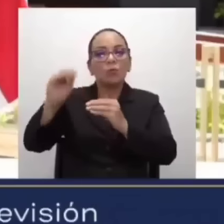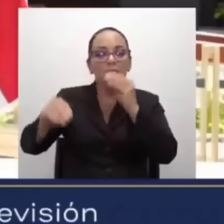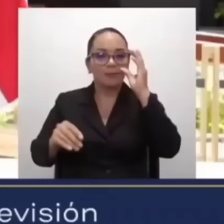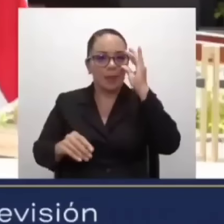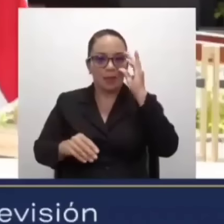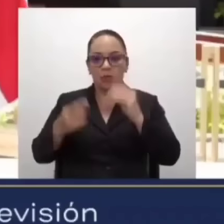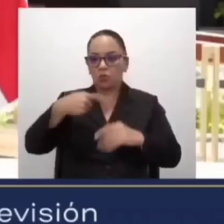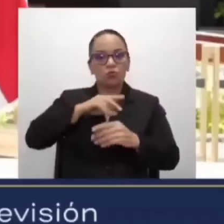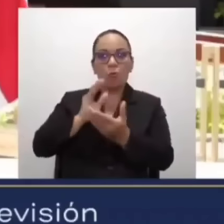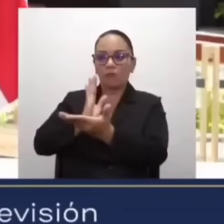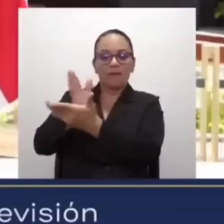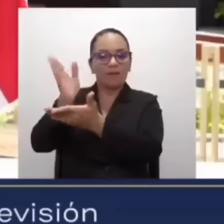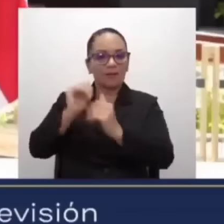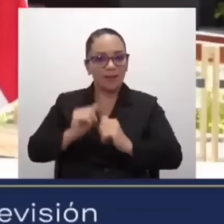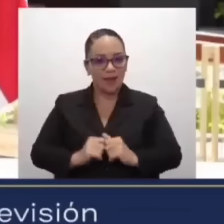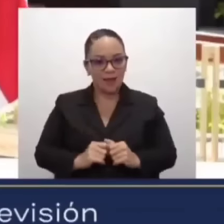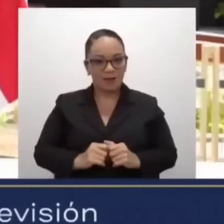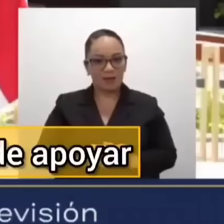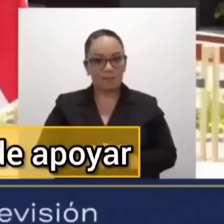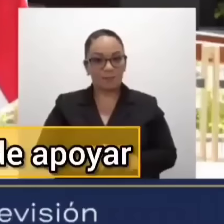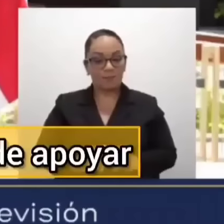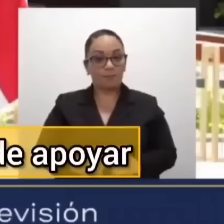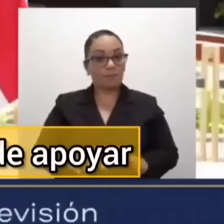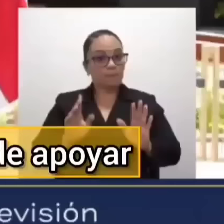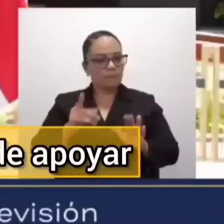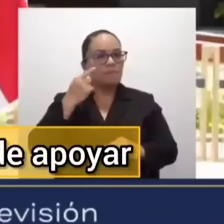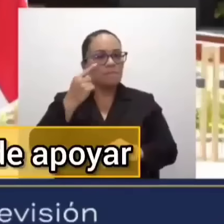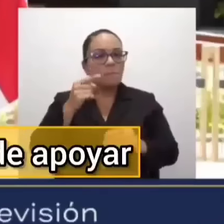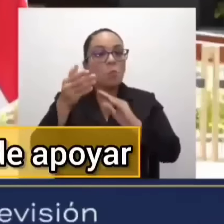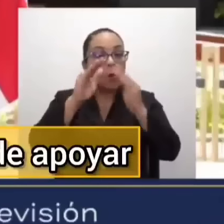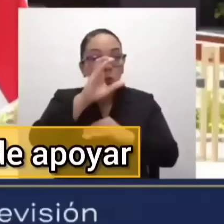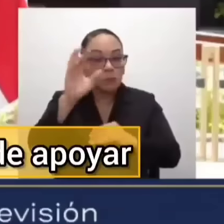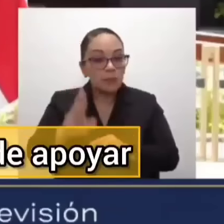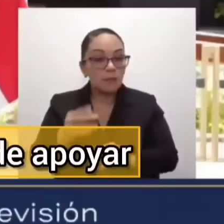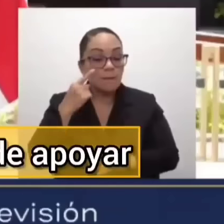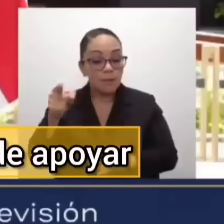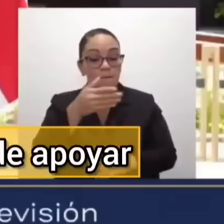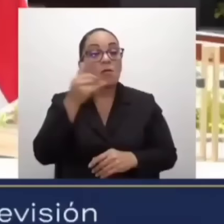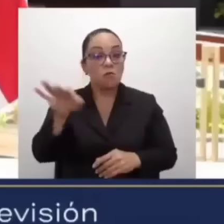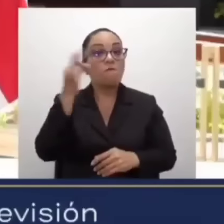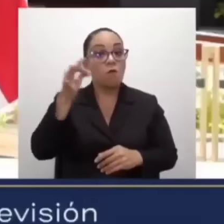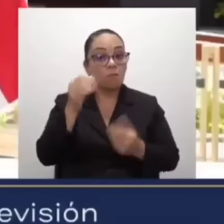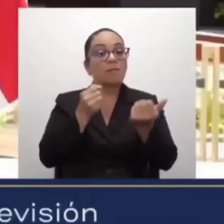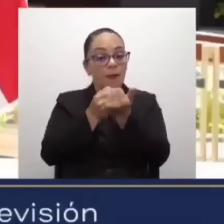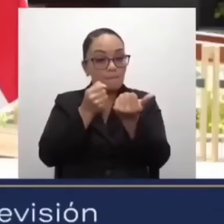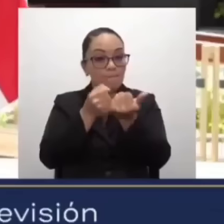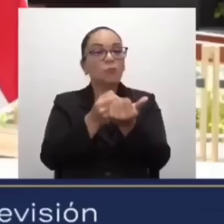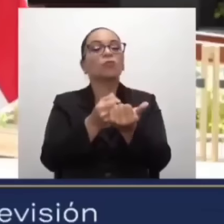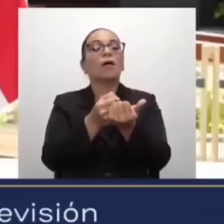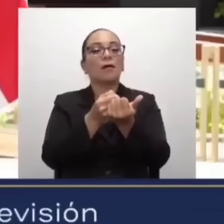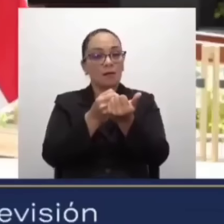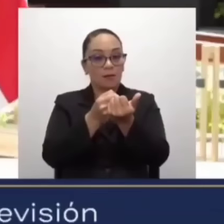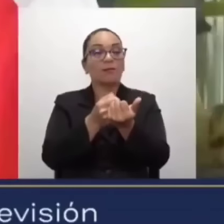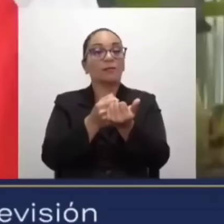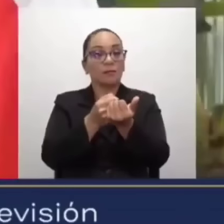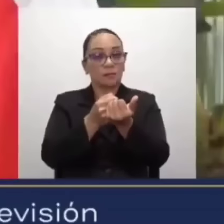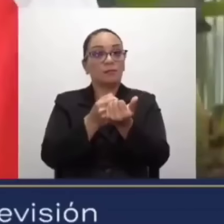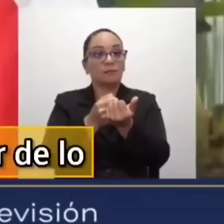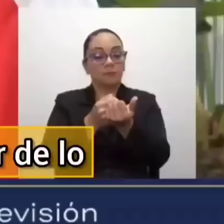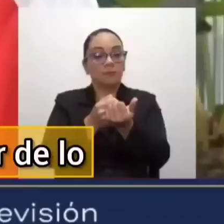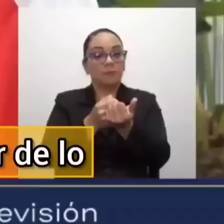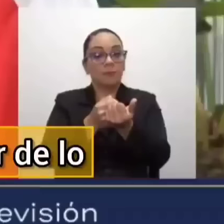quebrar. Pueblo de Costa Rica, ¿no les parece que esa sería la mejor manera de apoyar a las estaciones